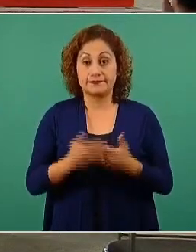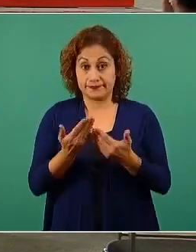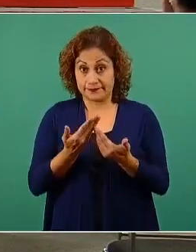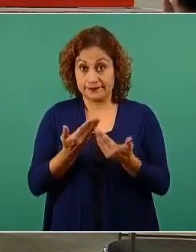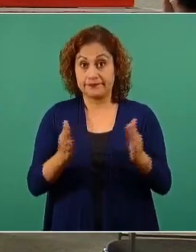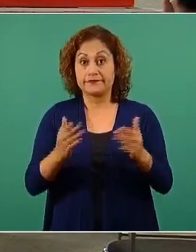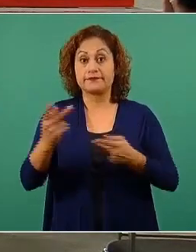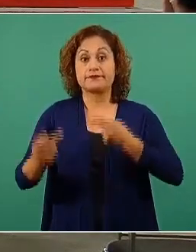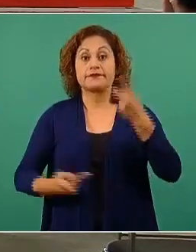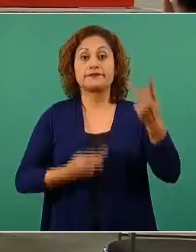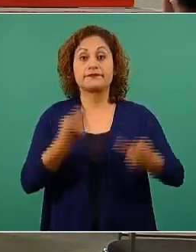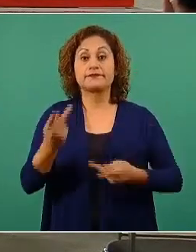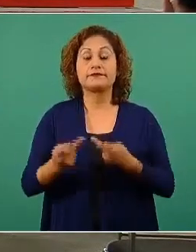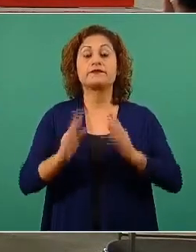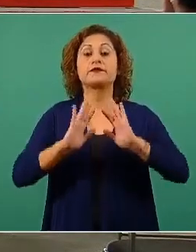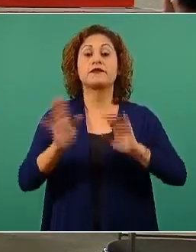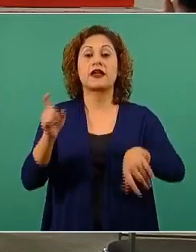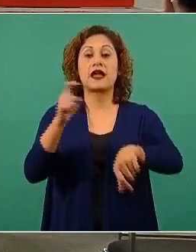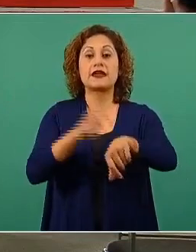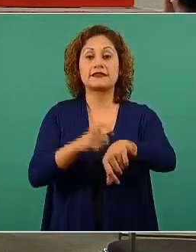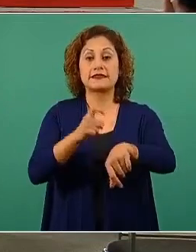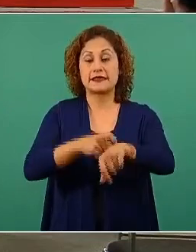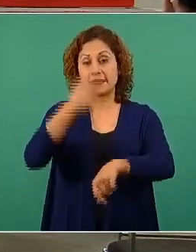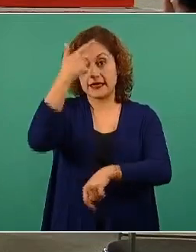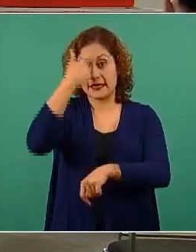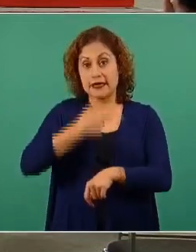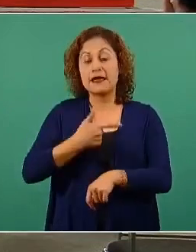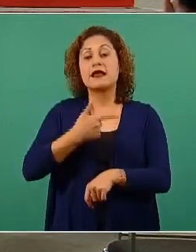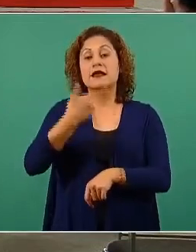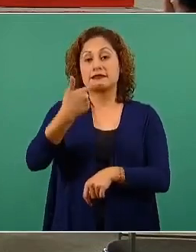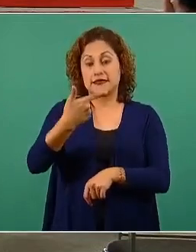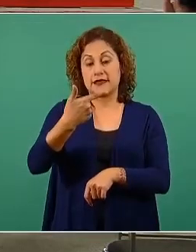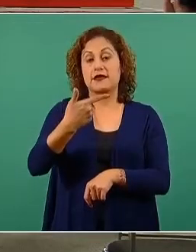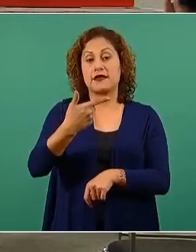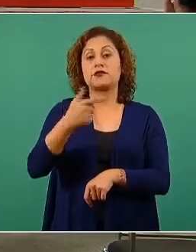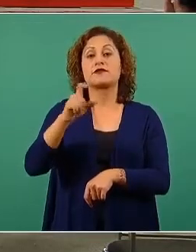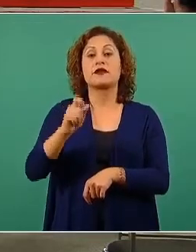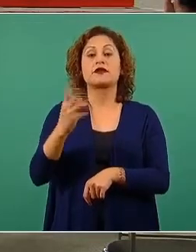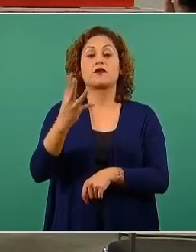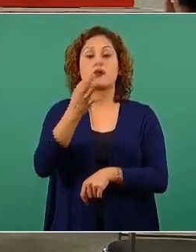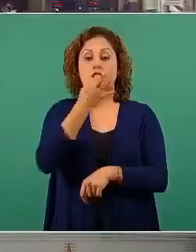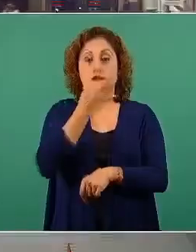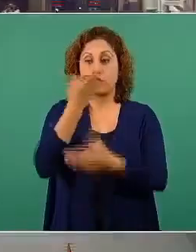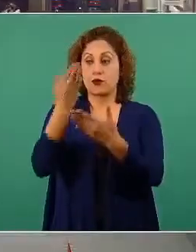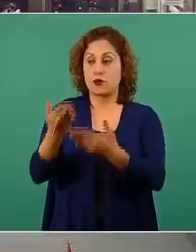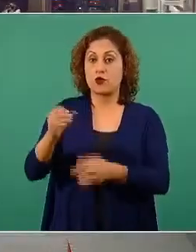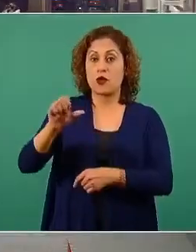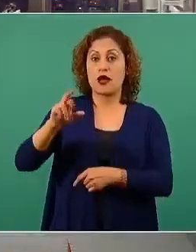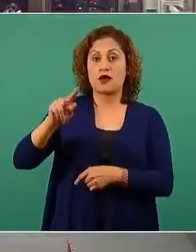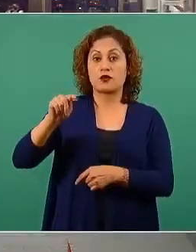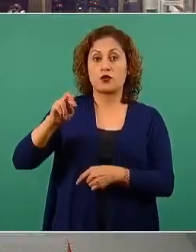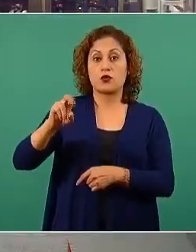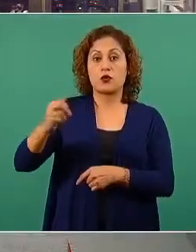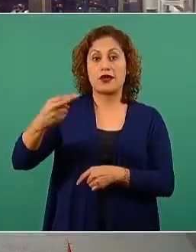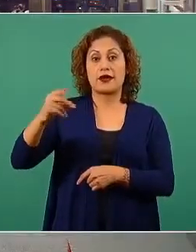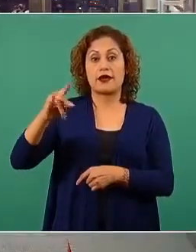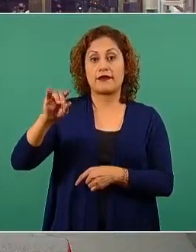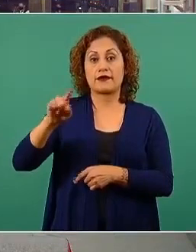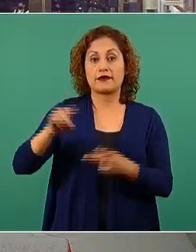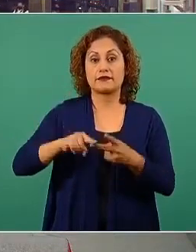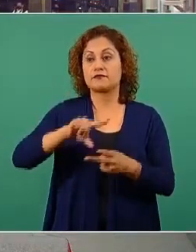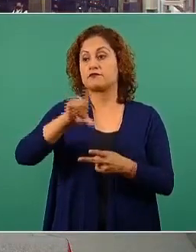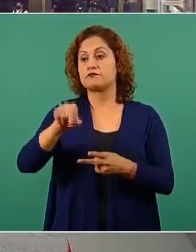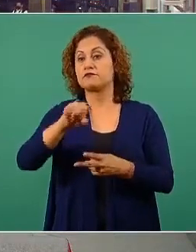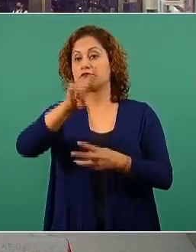Son las 19:24. Vamos a empezar con Juan Hernández, Arturo Contreras. Nos seguimos allá con ustedes y nos pasamos de este lado.